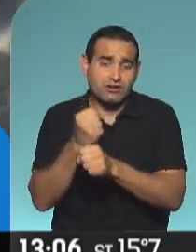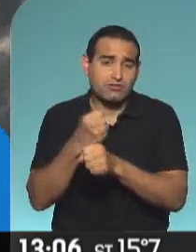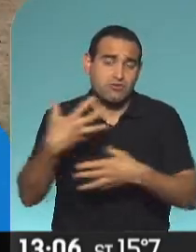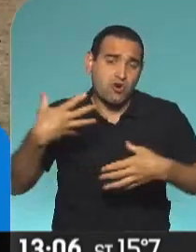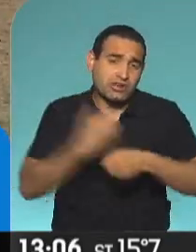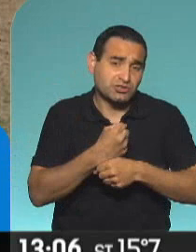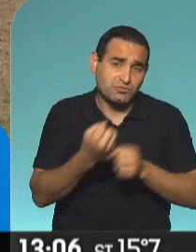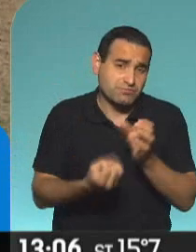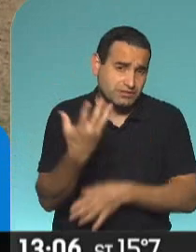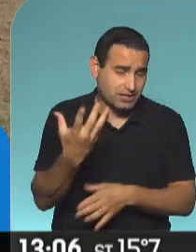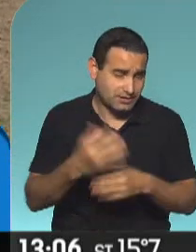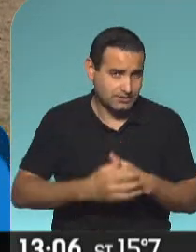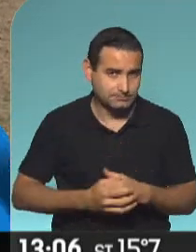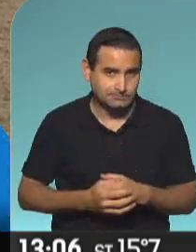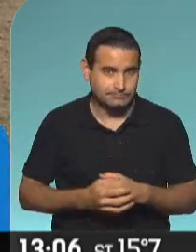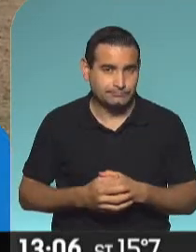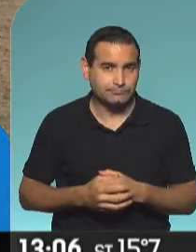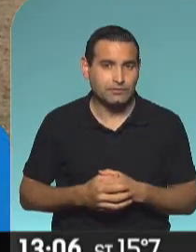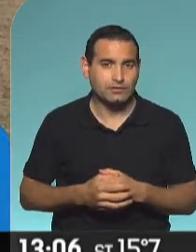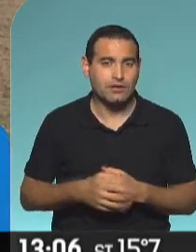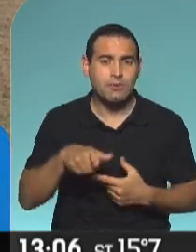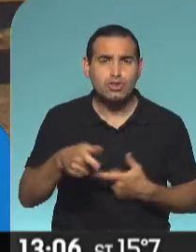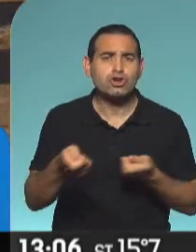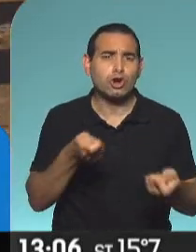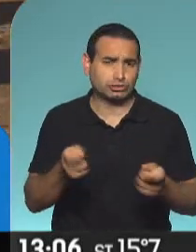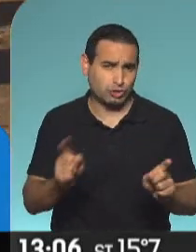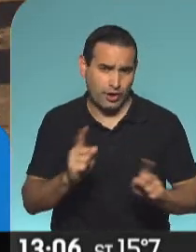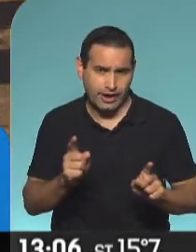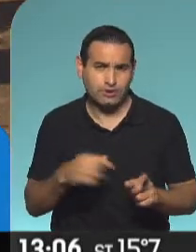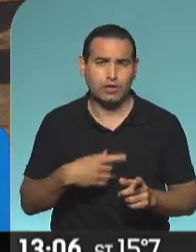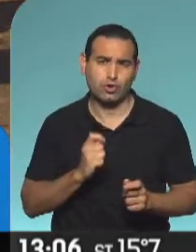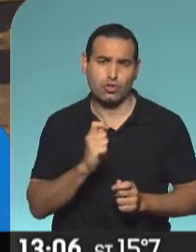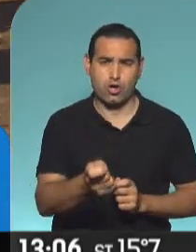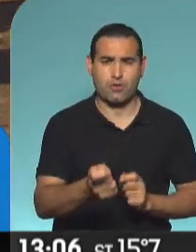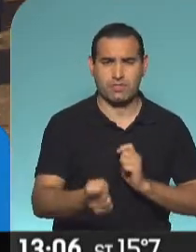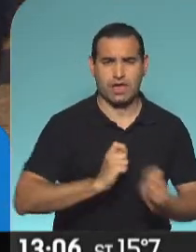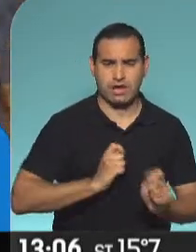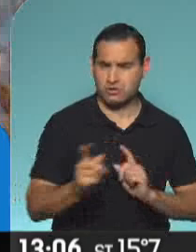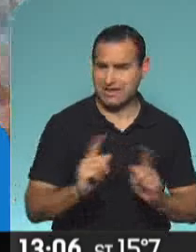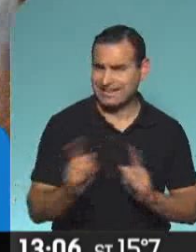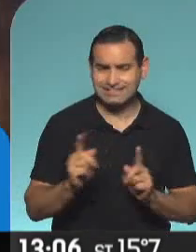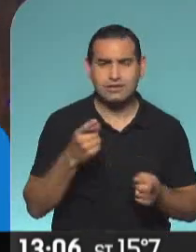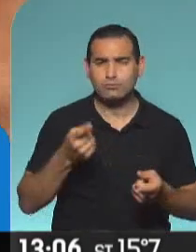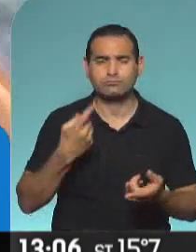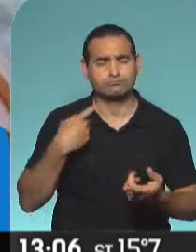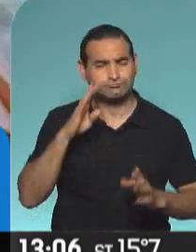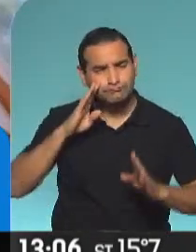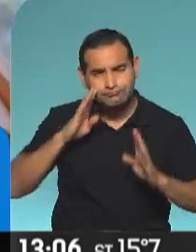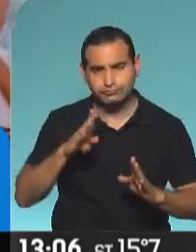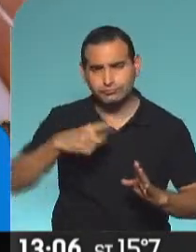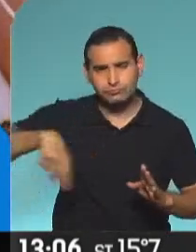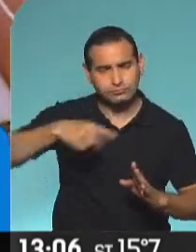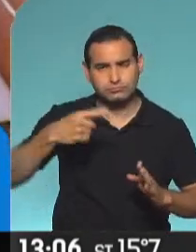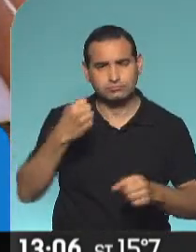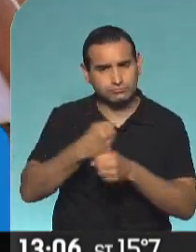de transporte a la mañana. Pero más allá de esto, no es una negociación. No es te doy esto, me das el otro. Es un compromiso, hay un